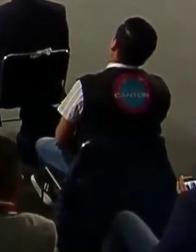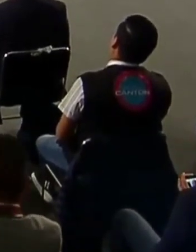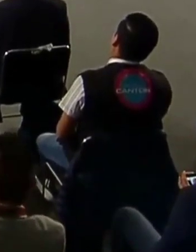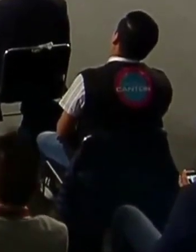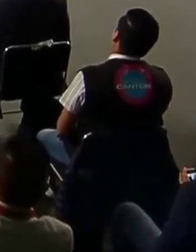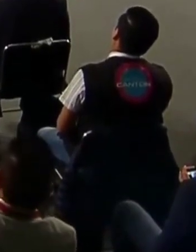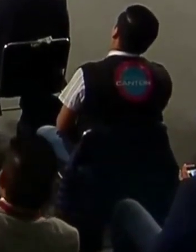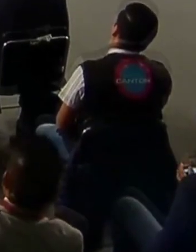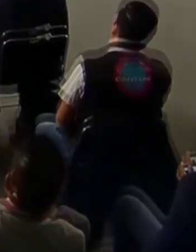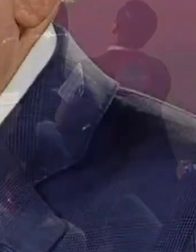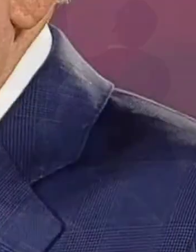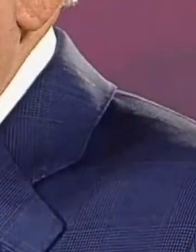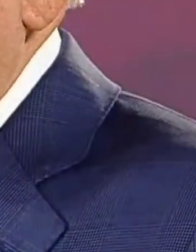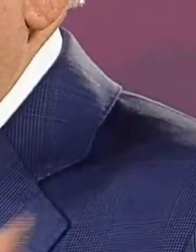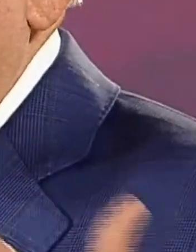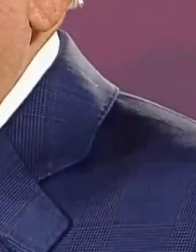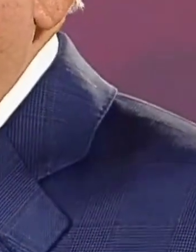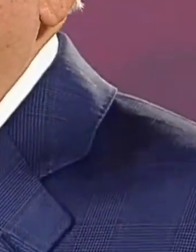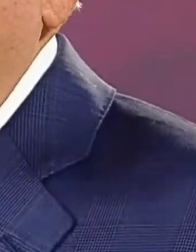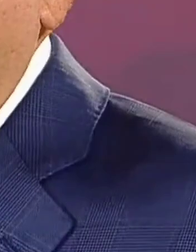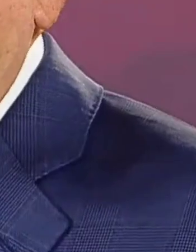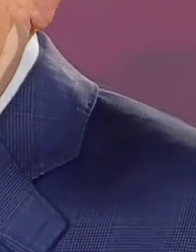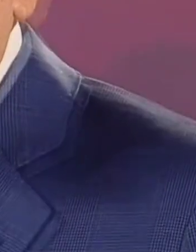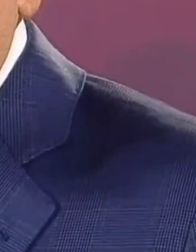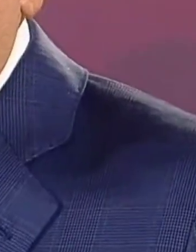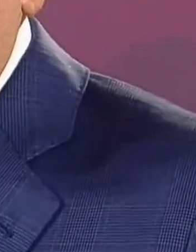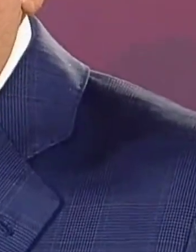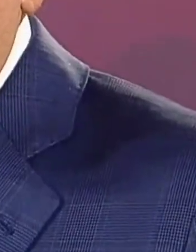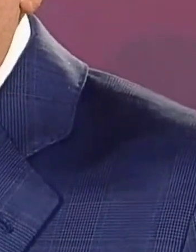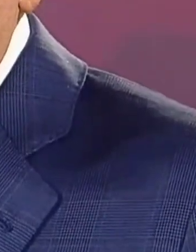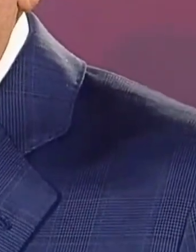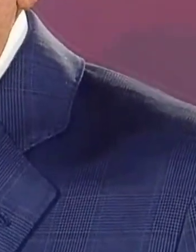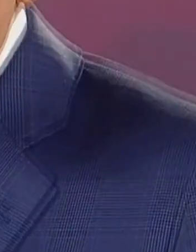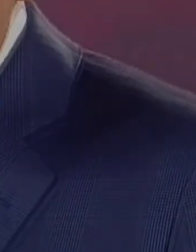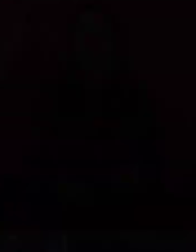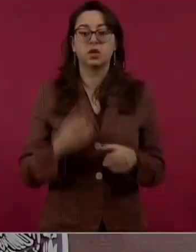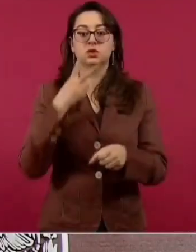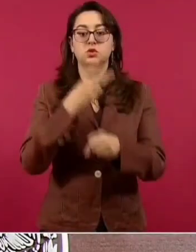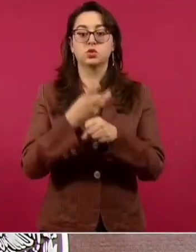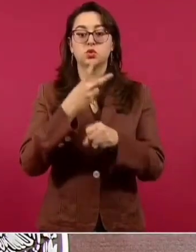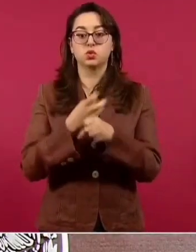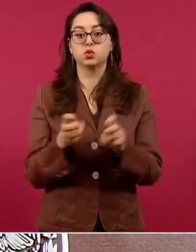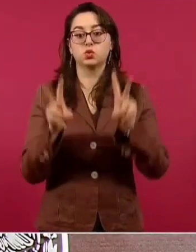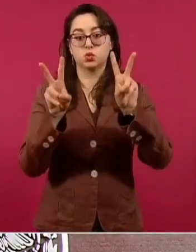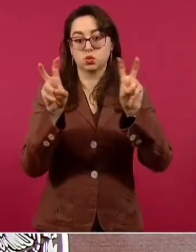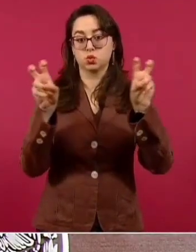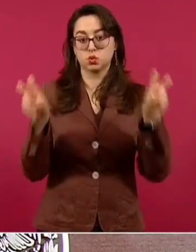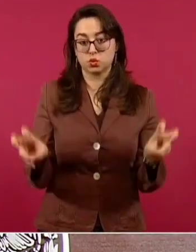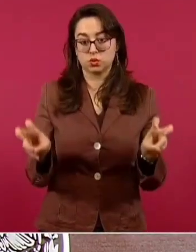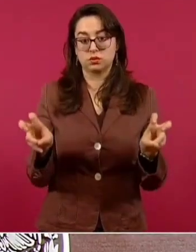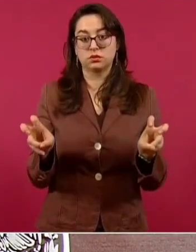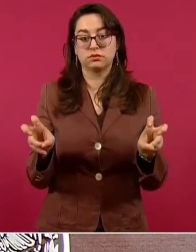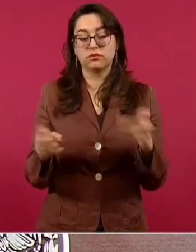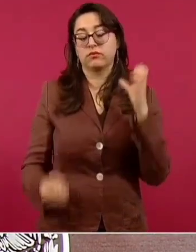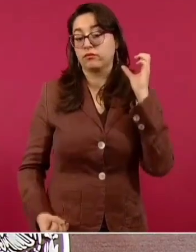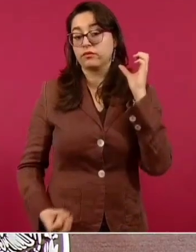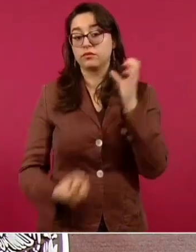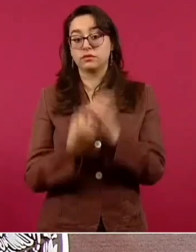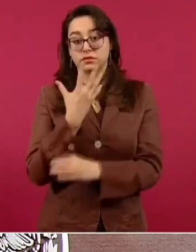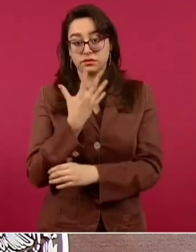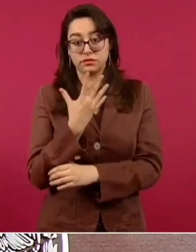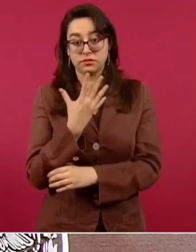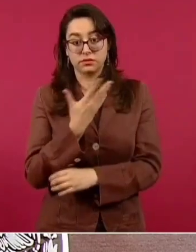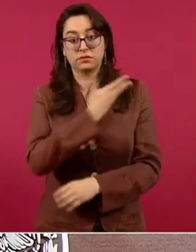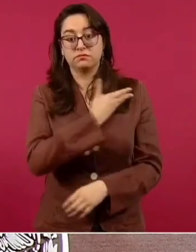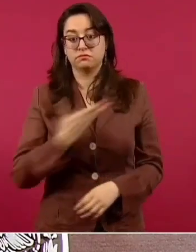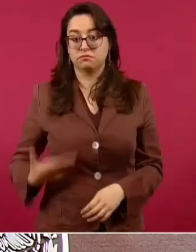campañas en las escuelas y en los medios de información. Este tema, o esta sección que el presidente